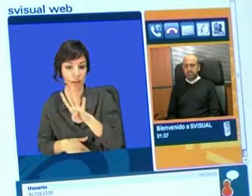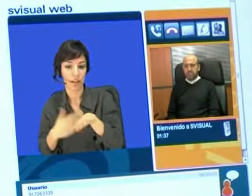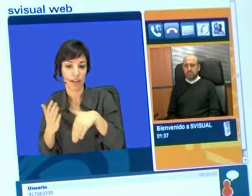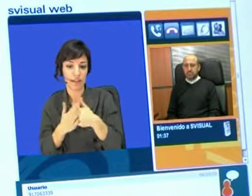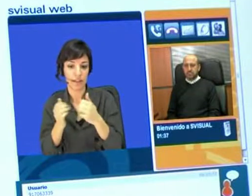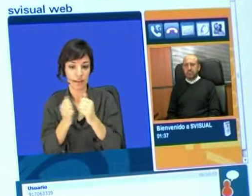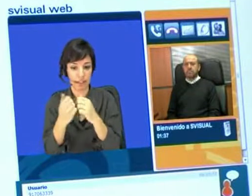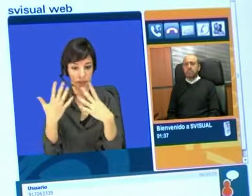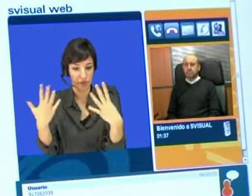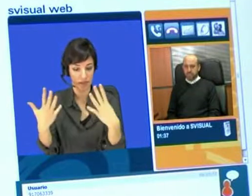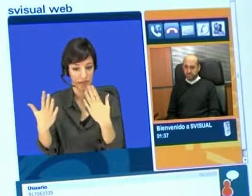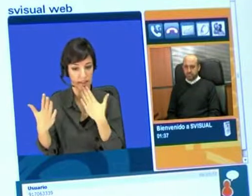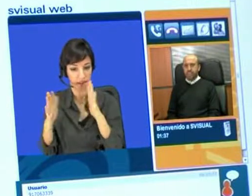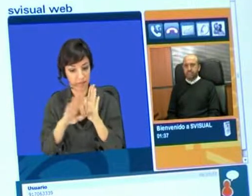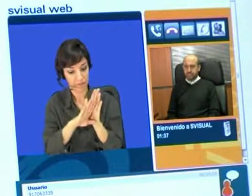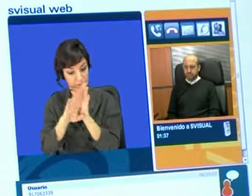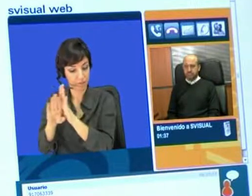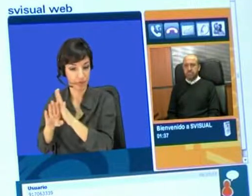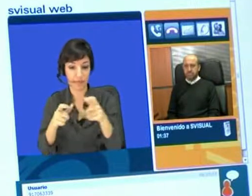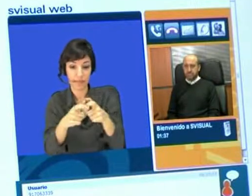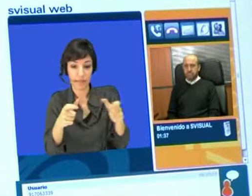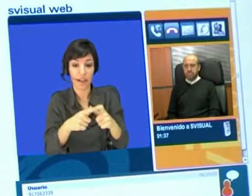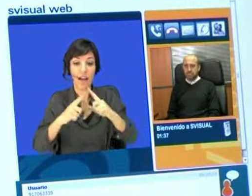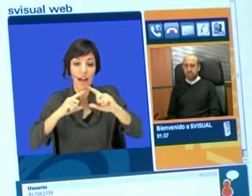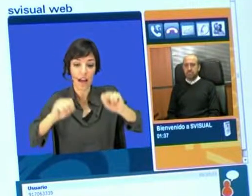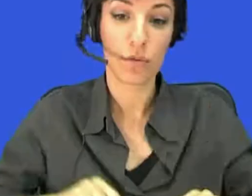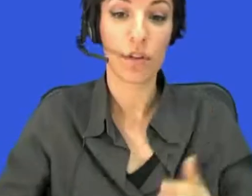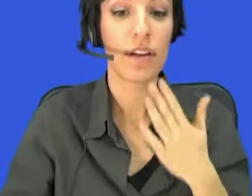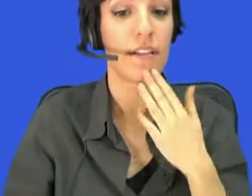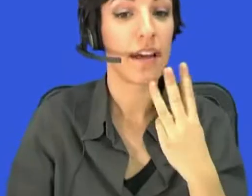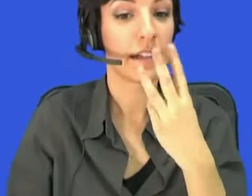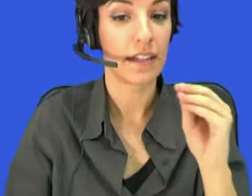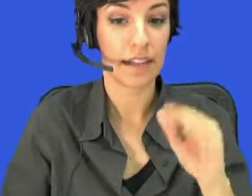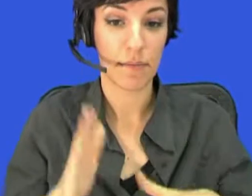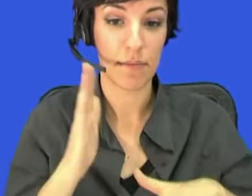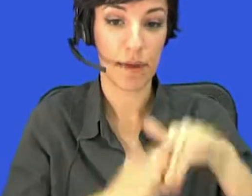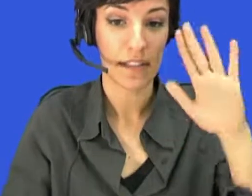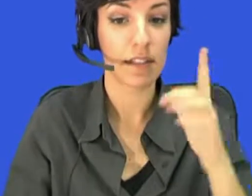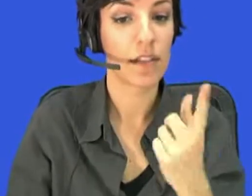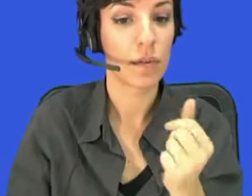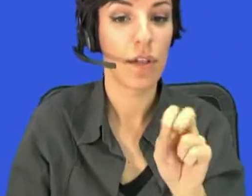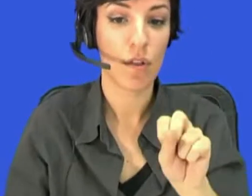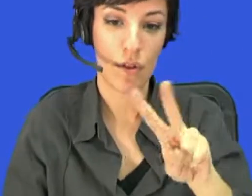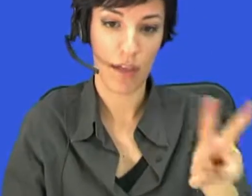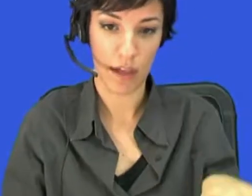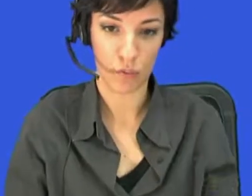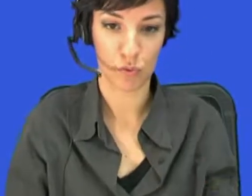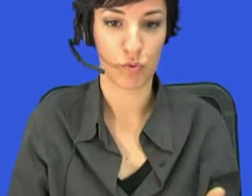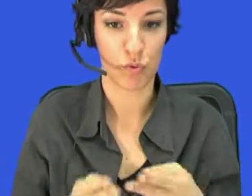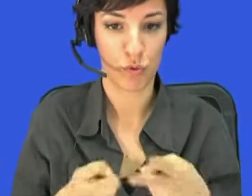años y luego está la tarjeta adulto para mayores de 30 años y su cuantía es de